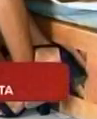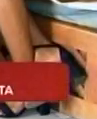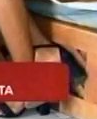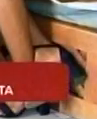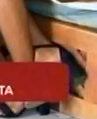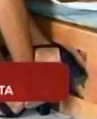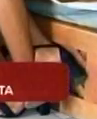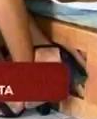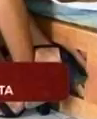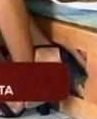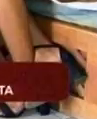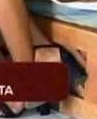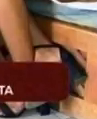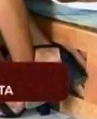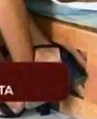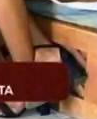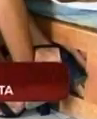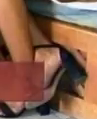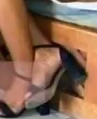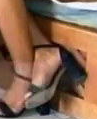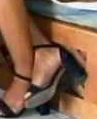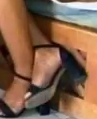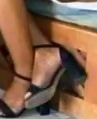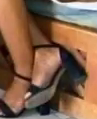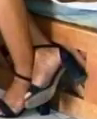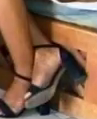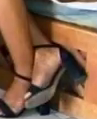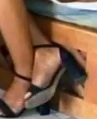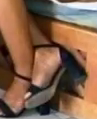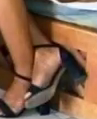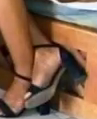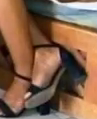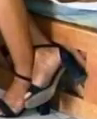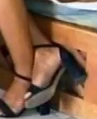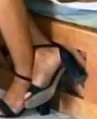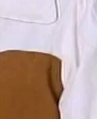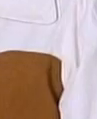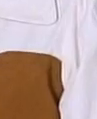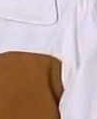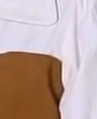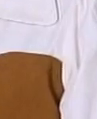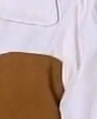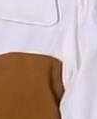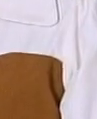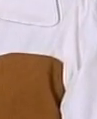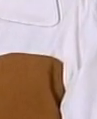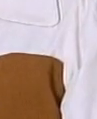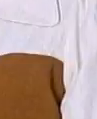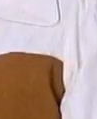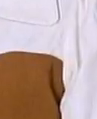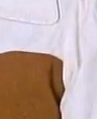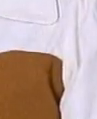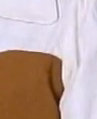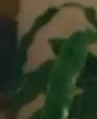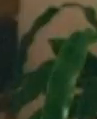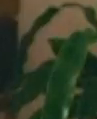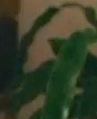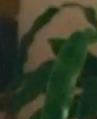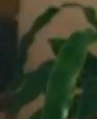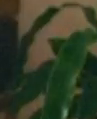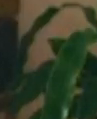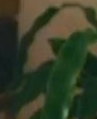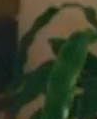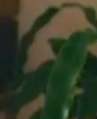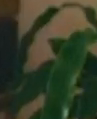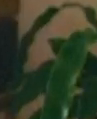minas, los talleres, las fábricas, las escuelas, las universidades. Si amas el periodismo,